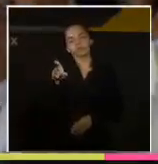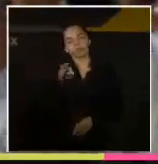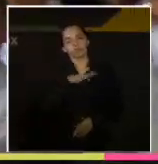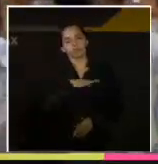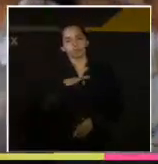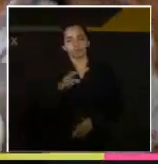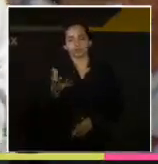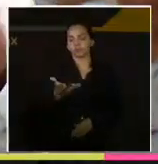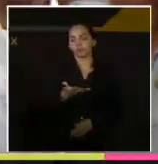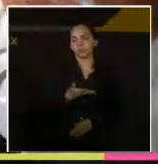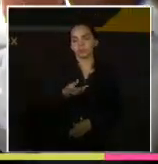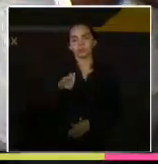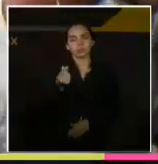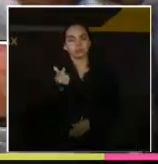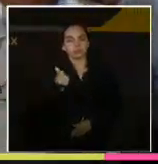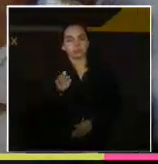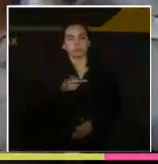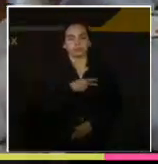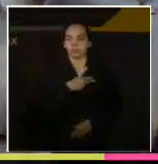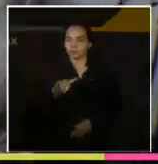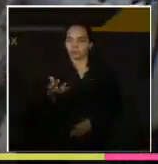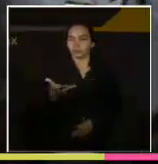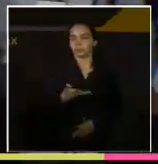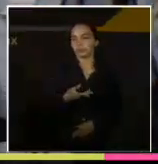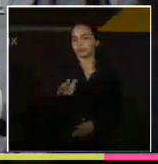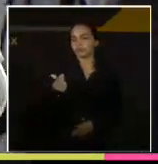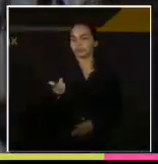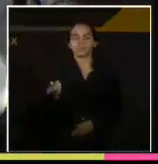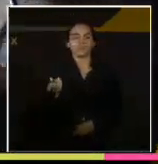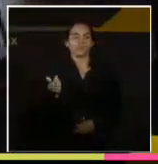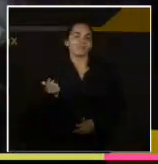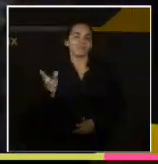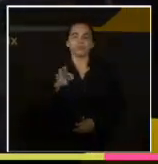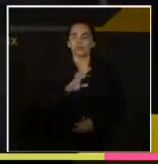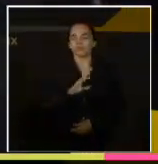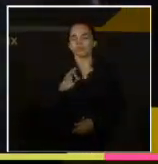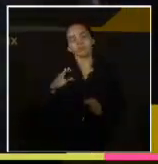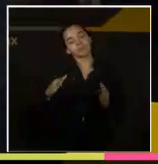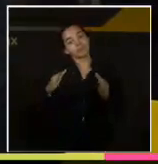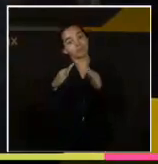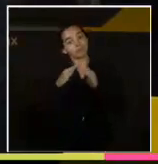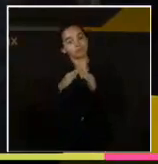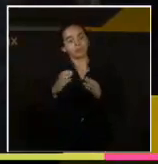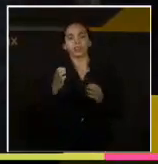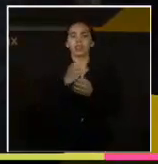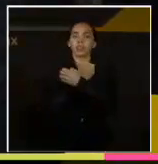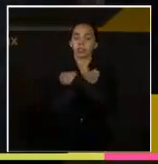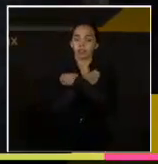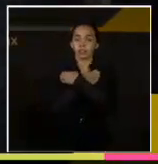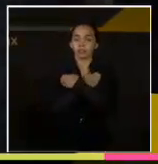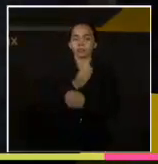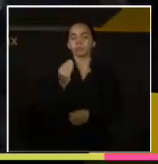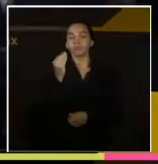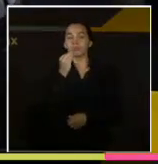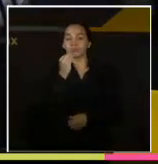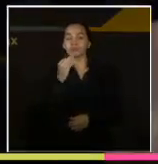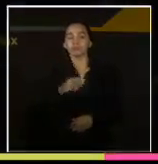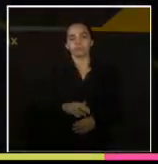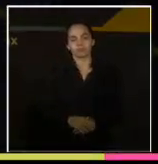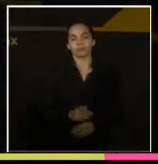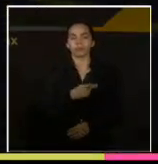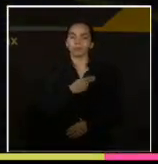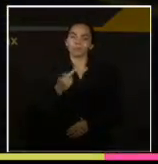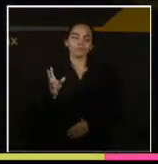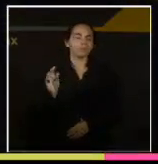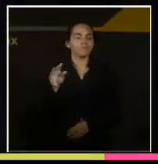tiene dinero? Pobre es el que no tiene dinero. Si tuviera dinero no tendría problemas de vivienda, de educación, de alimentación.